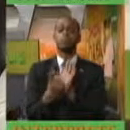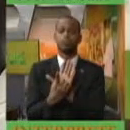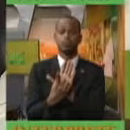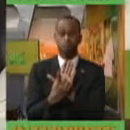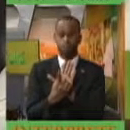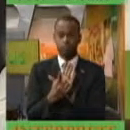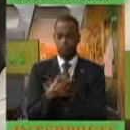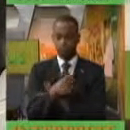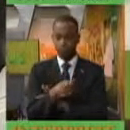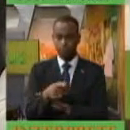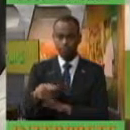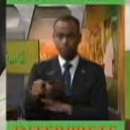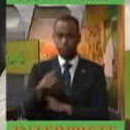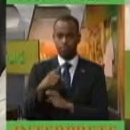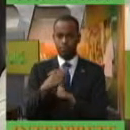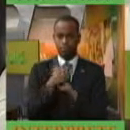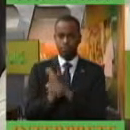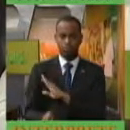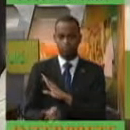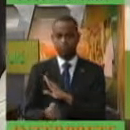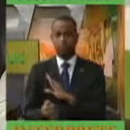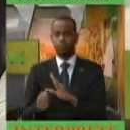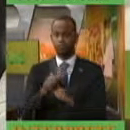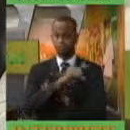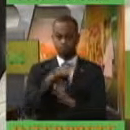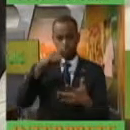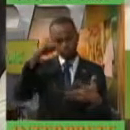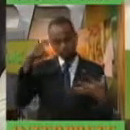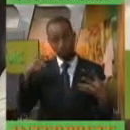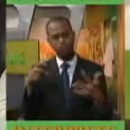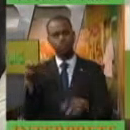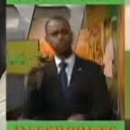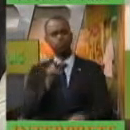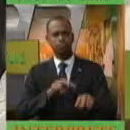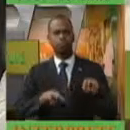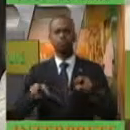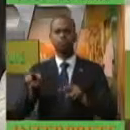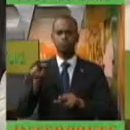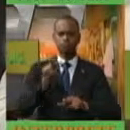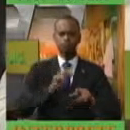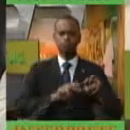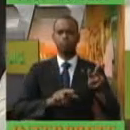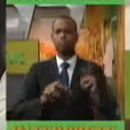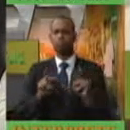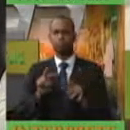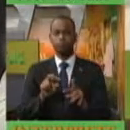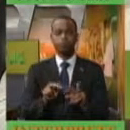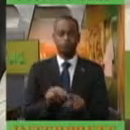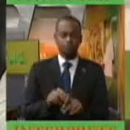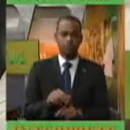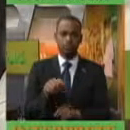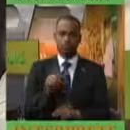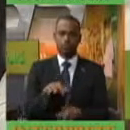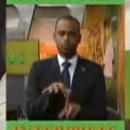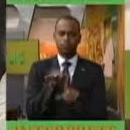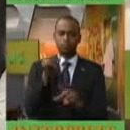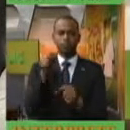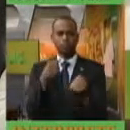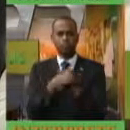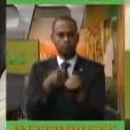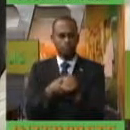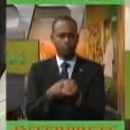y de ellas sus capacidades y sus necesidades. Específicamente los dispositivos de